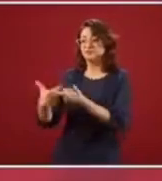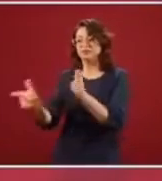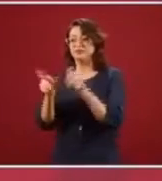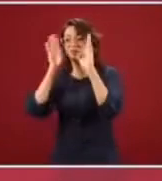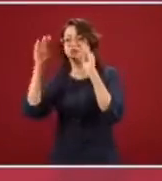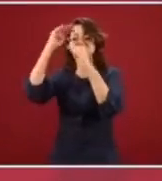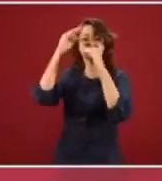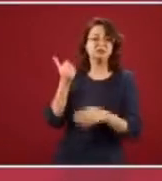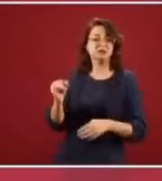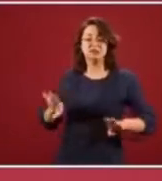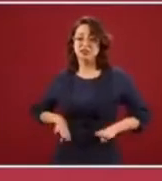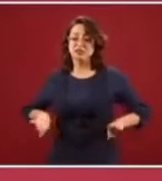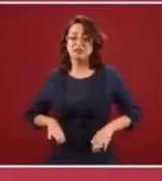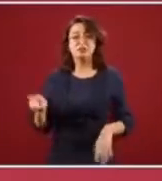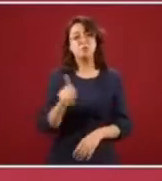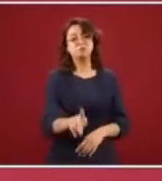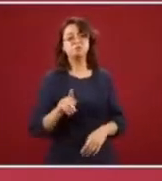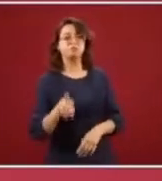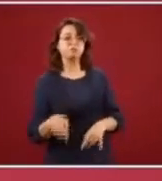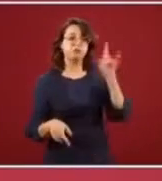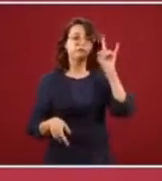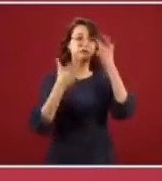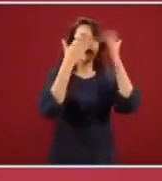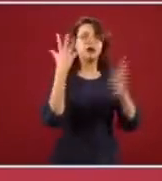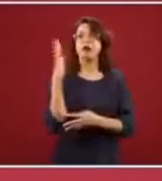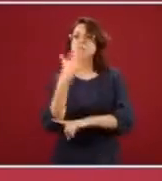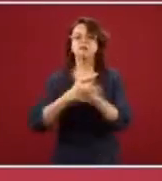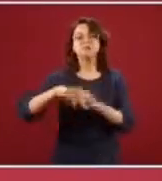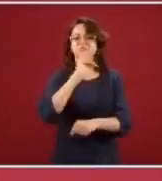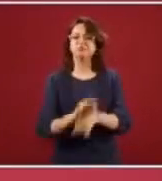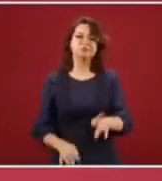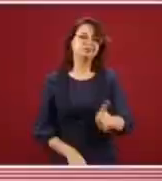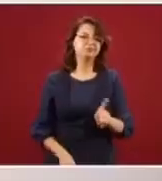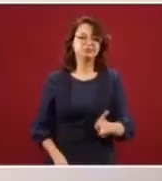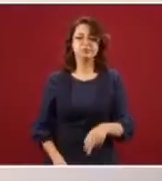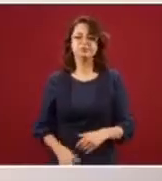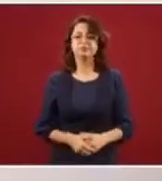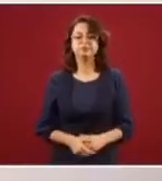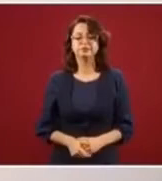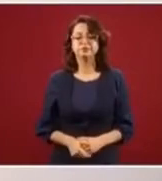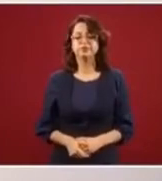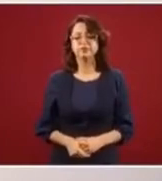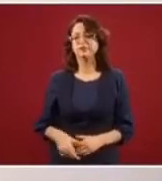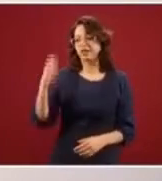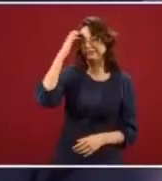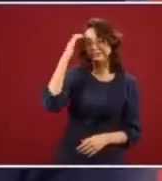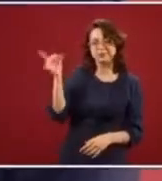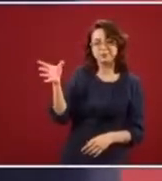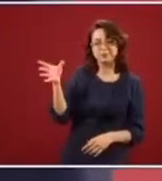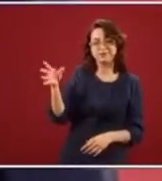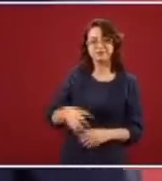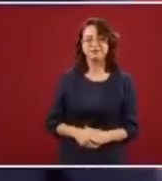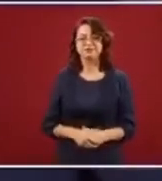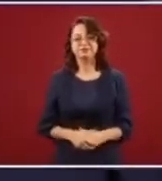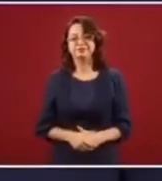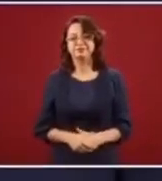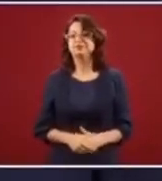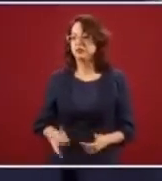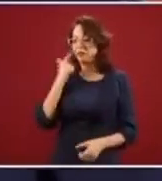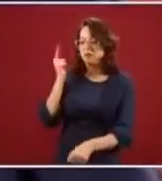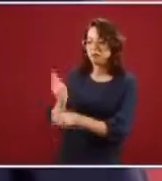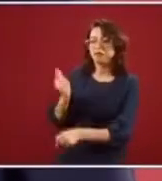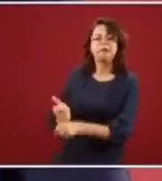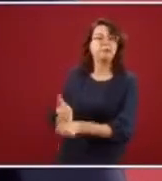se disfracen de gente distinta o ambientalistas así que los conozco bacalao aunque